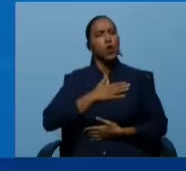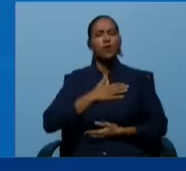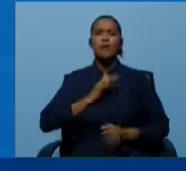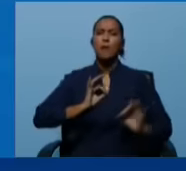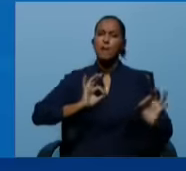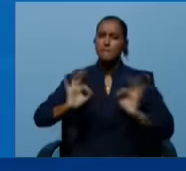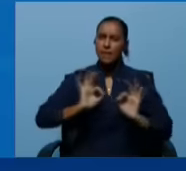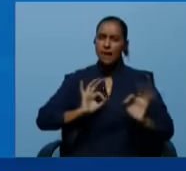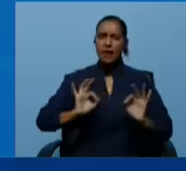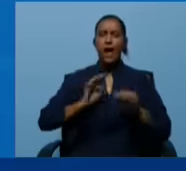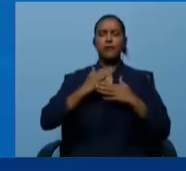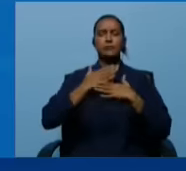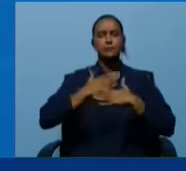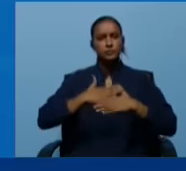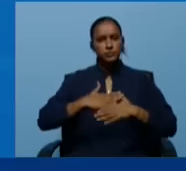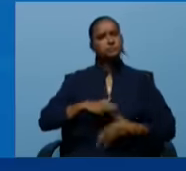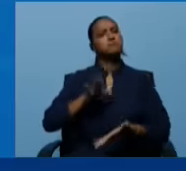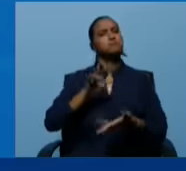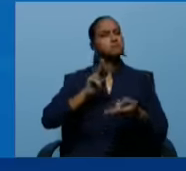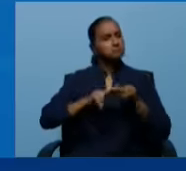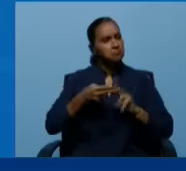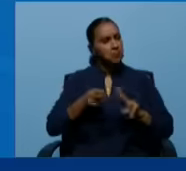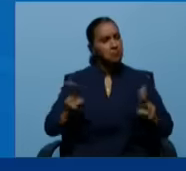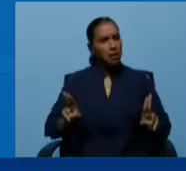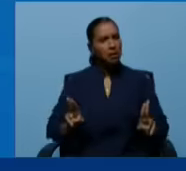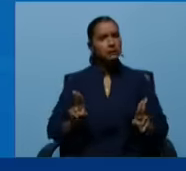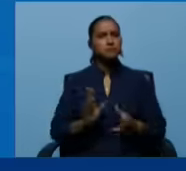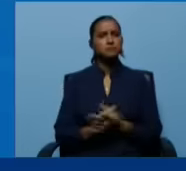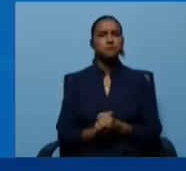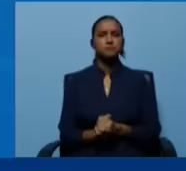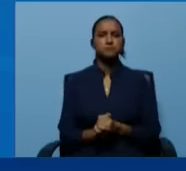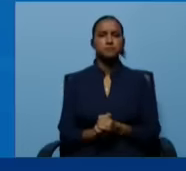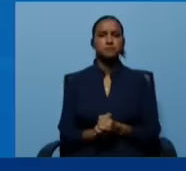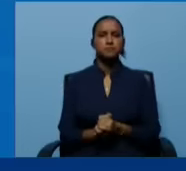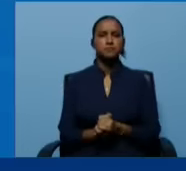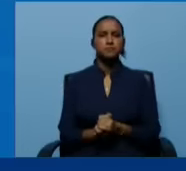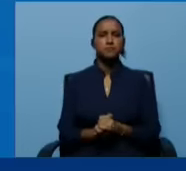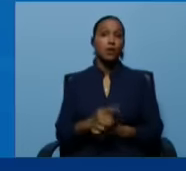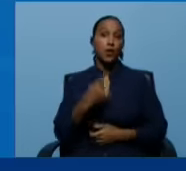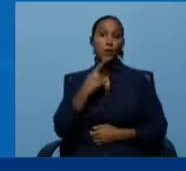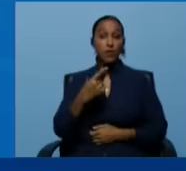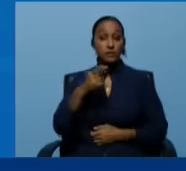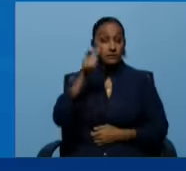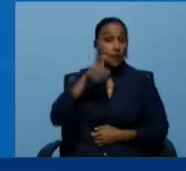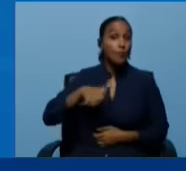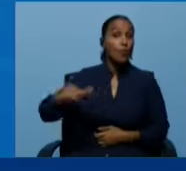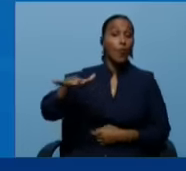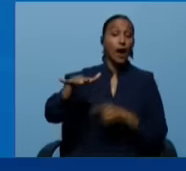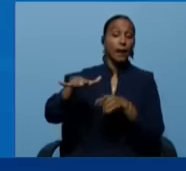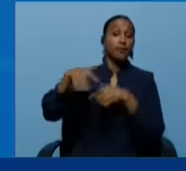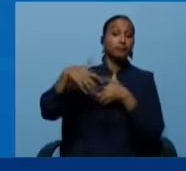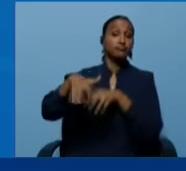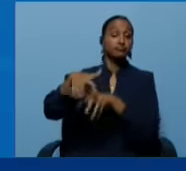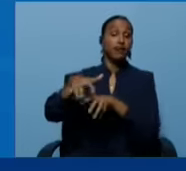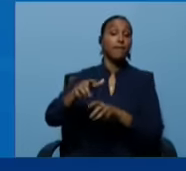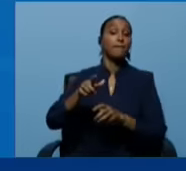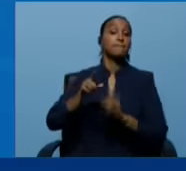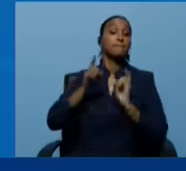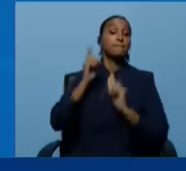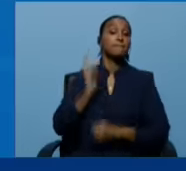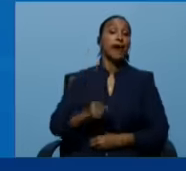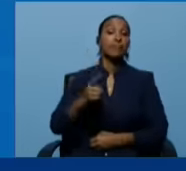paz. Y como dice nuestro pueblo, frente a todas las